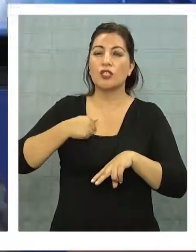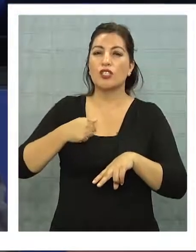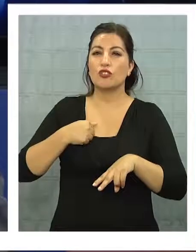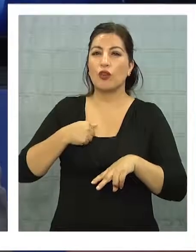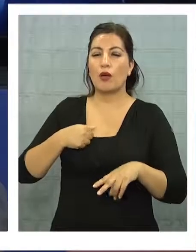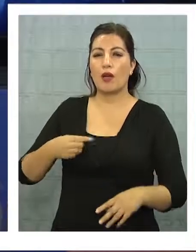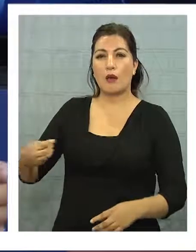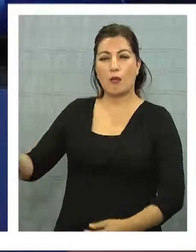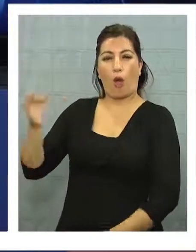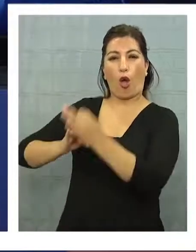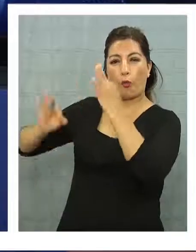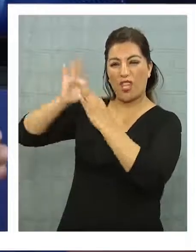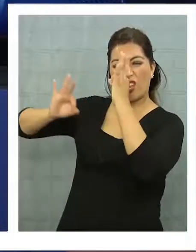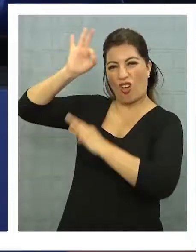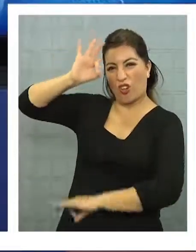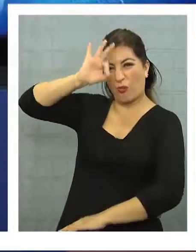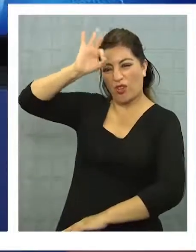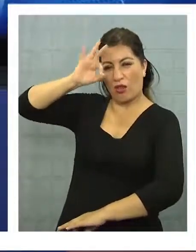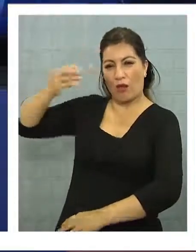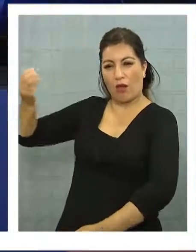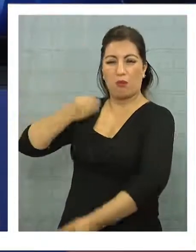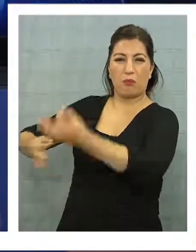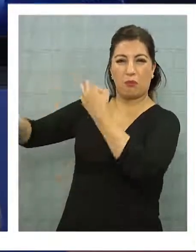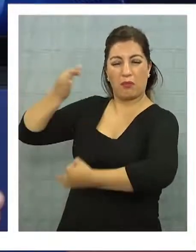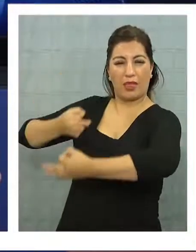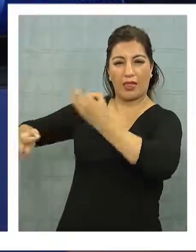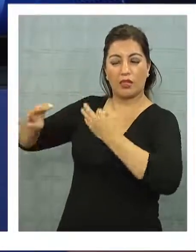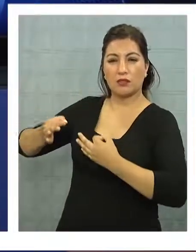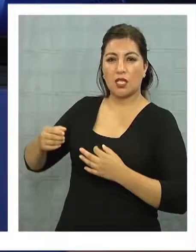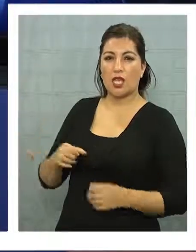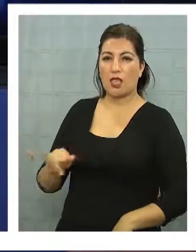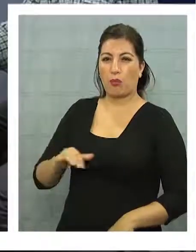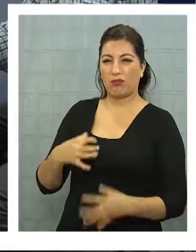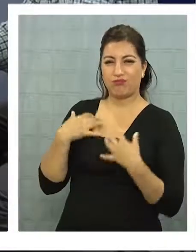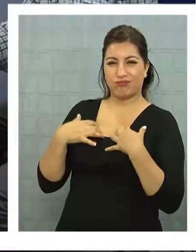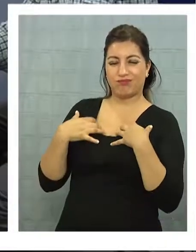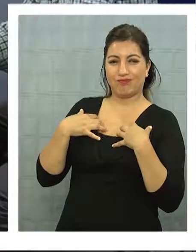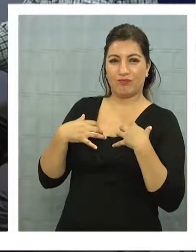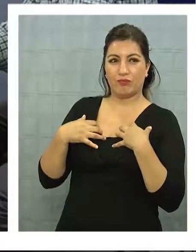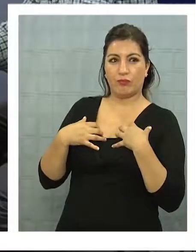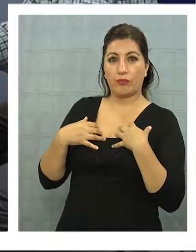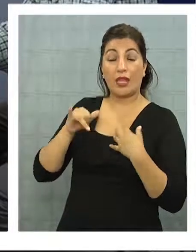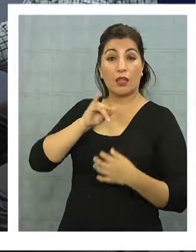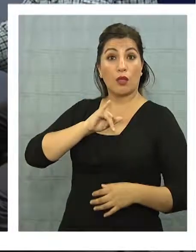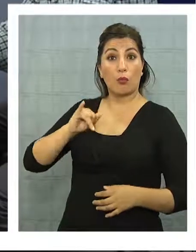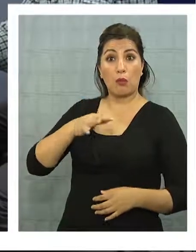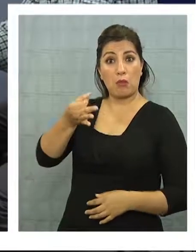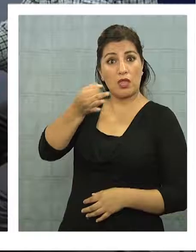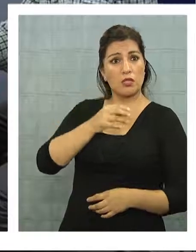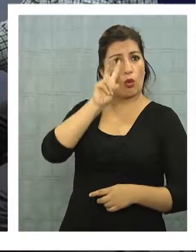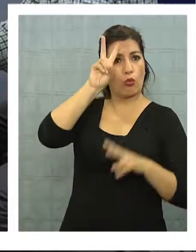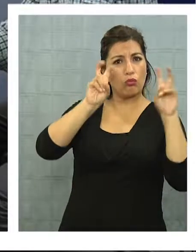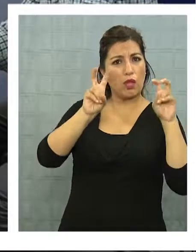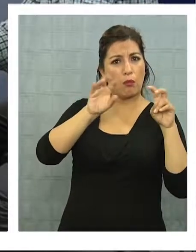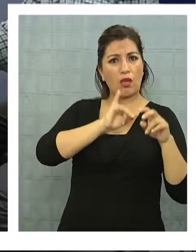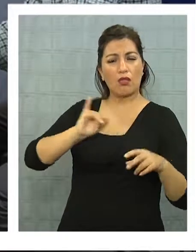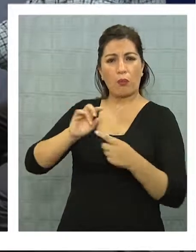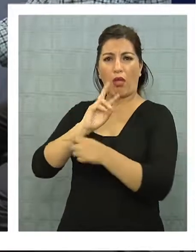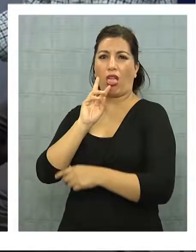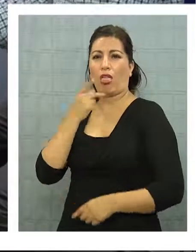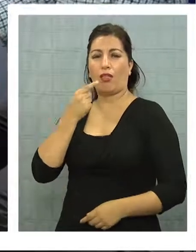utilidades. Se da vergüenza la cantidad que juntan las AFP cada vez menos AFP. No hay años que no se caen que no se